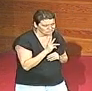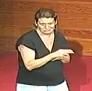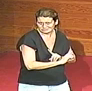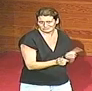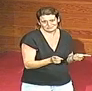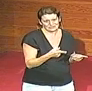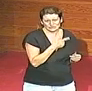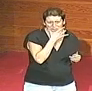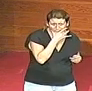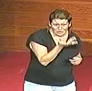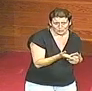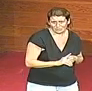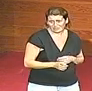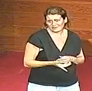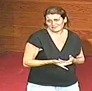es una vergüenza.